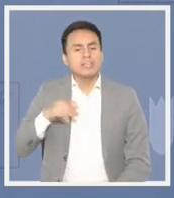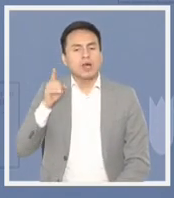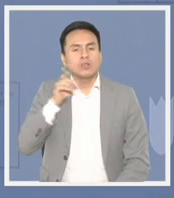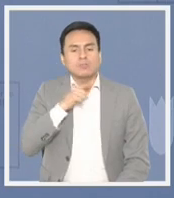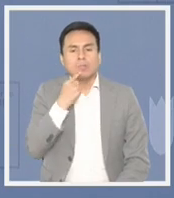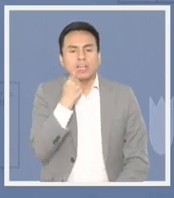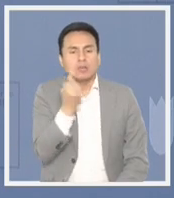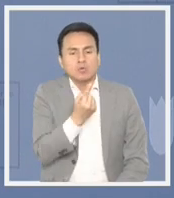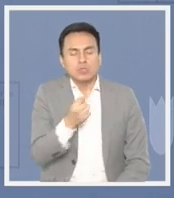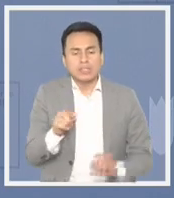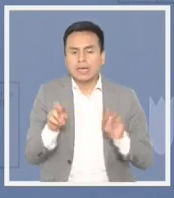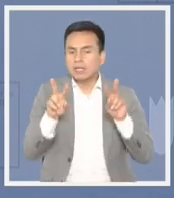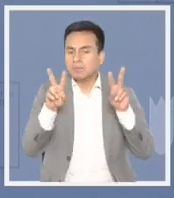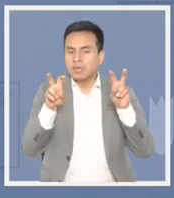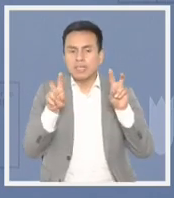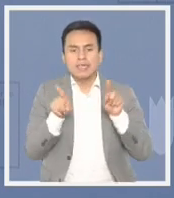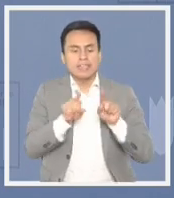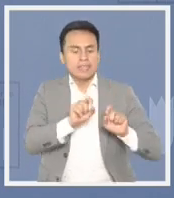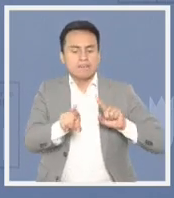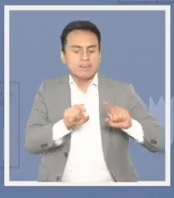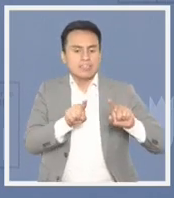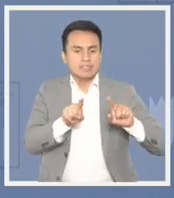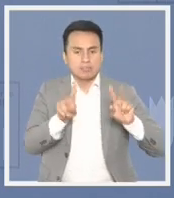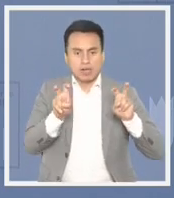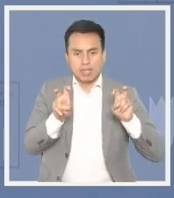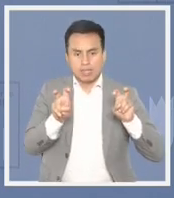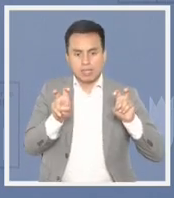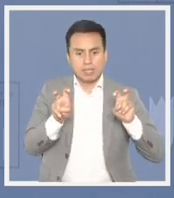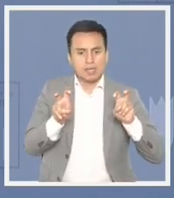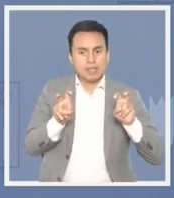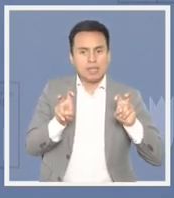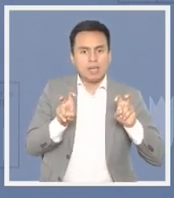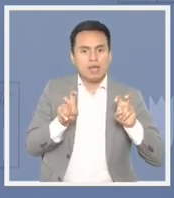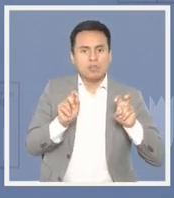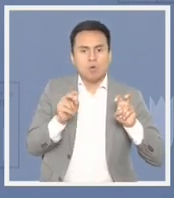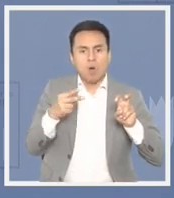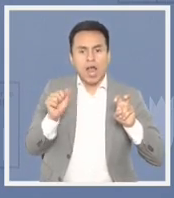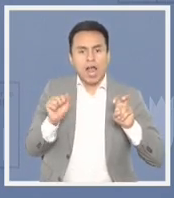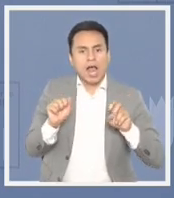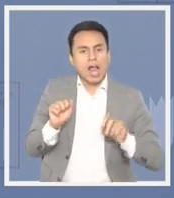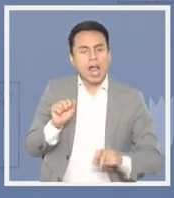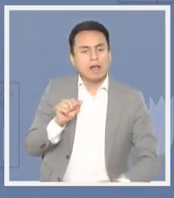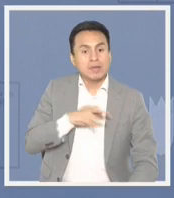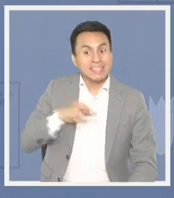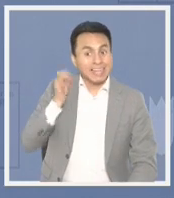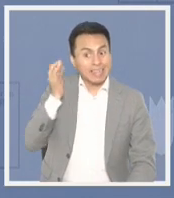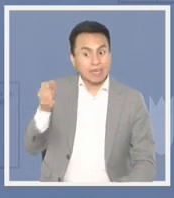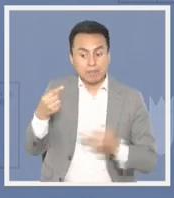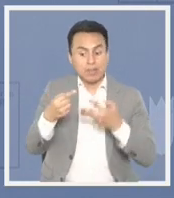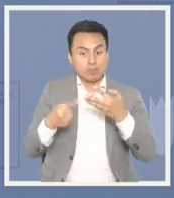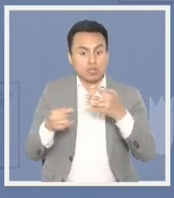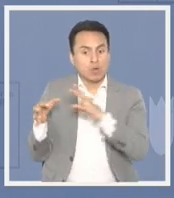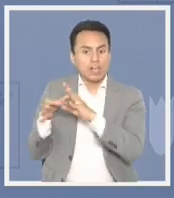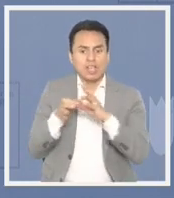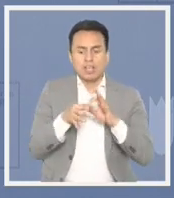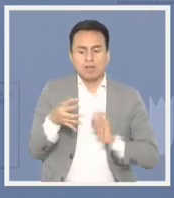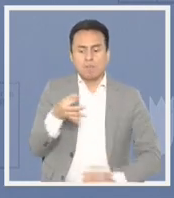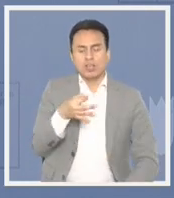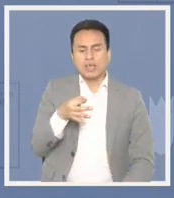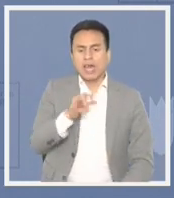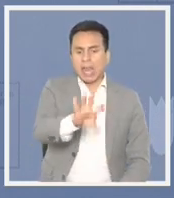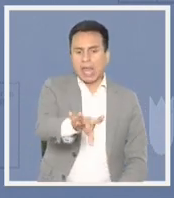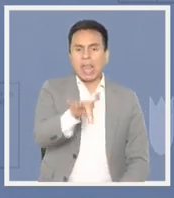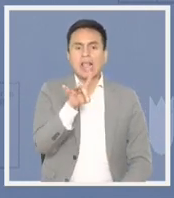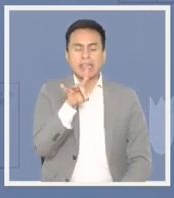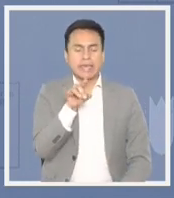último, respecto de la defensa que le hizo en el caso Publicama la ministra Carolina Toá, que también era uno de los factores que ponderó la moneda para